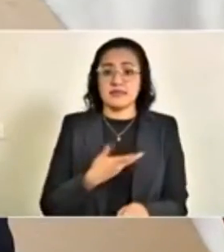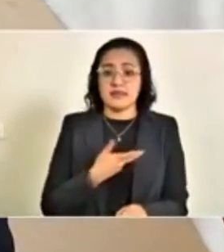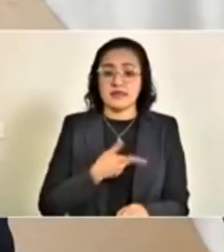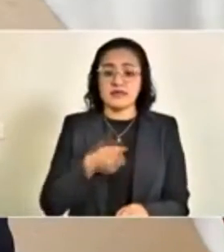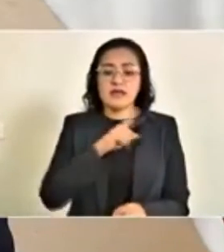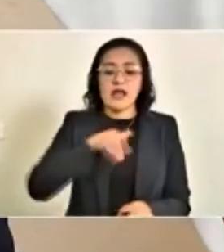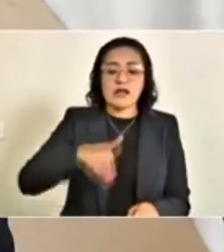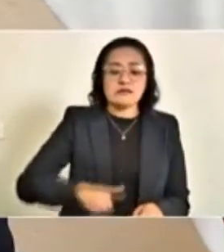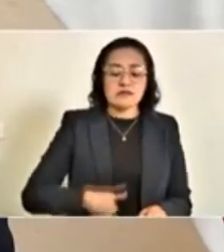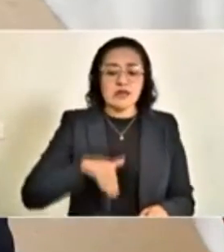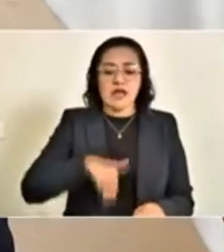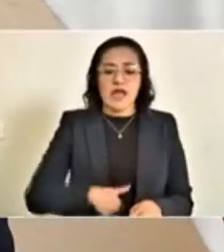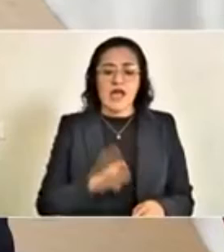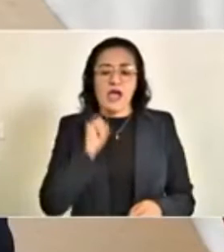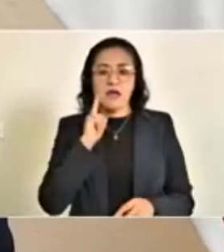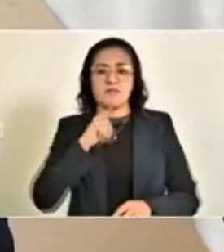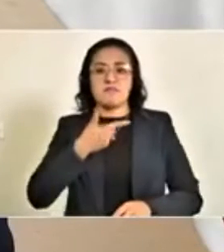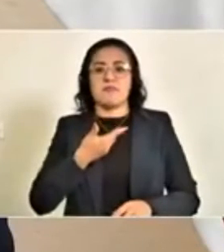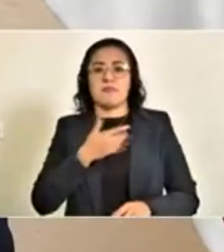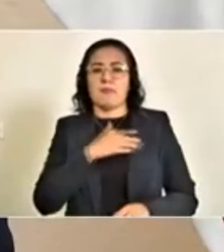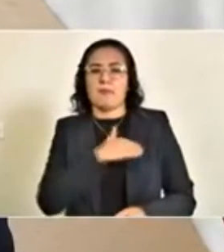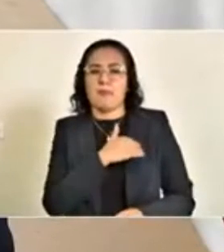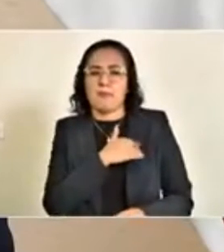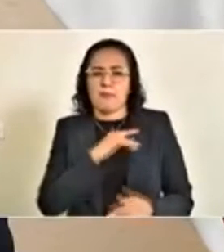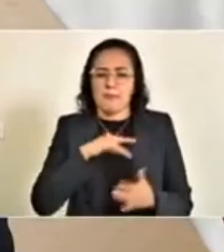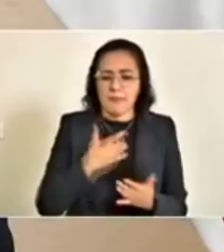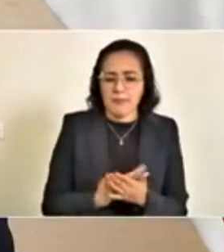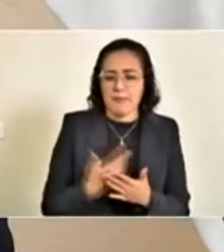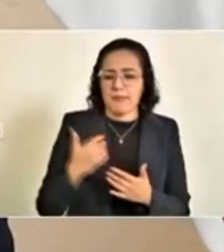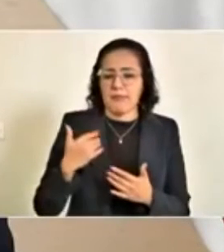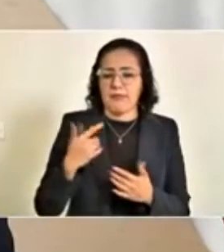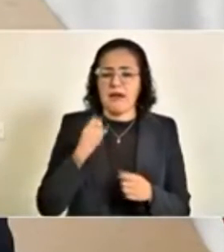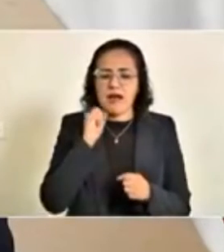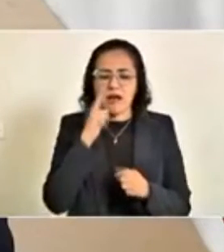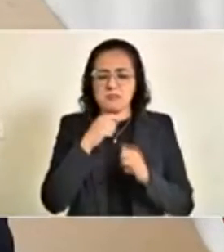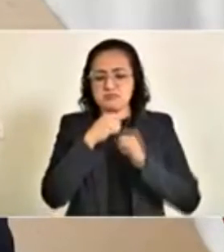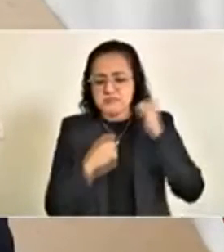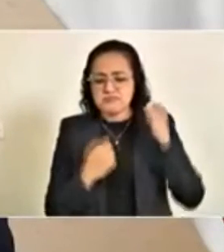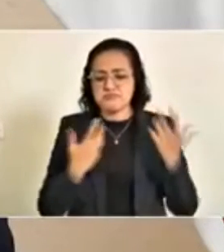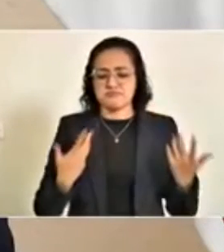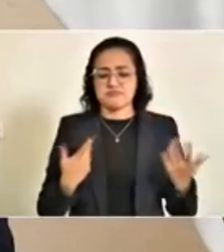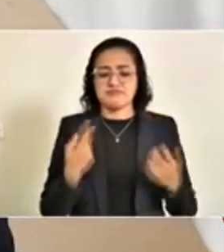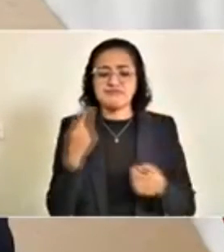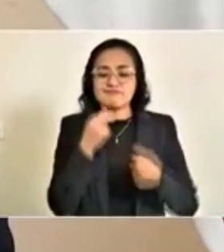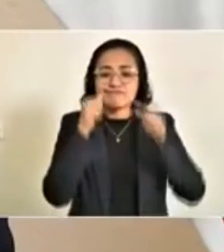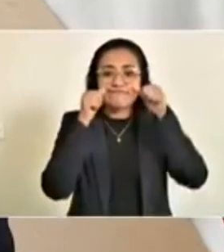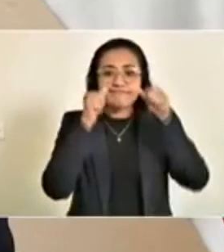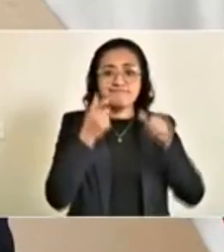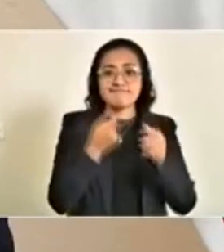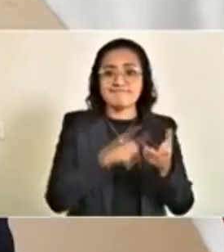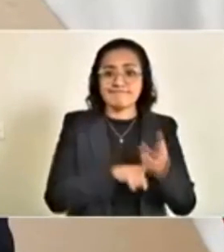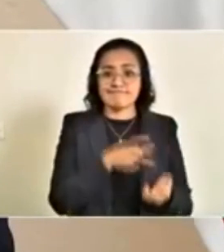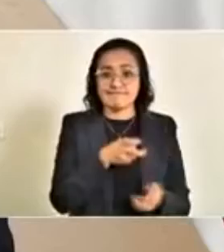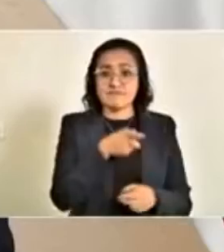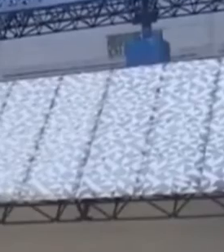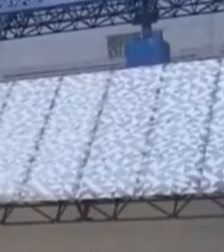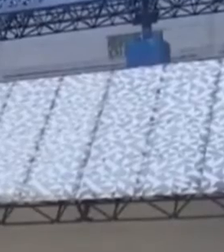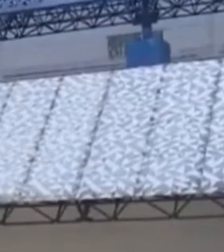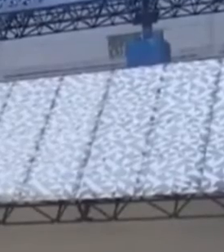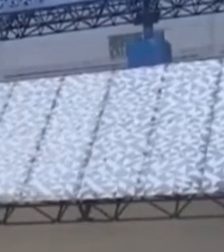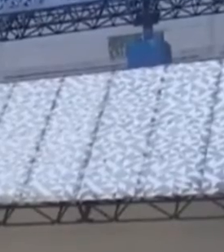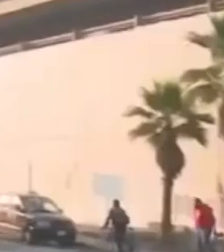accidentes que tienen padecimientos que deben ser atendidos en este hospital